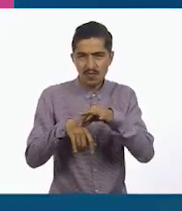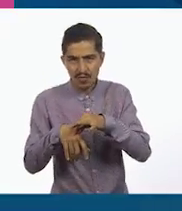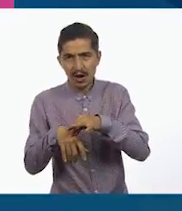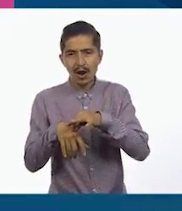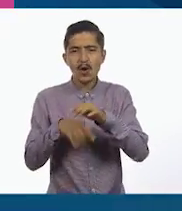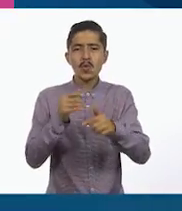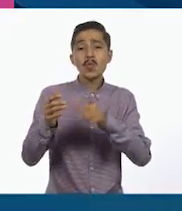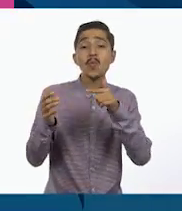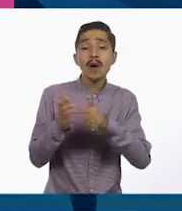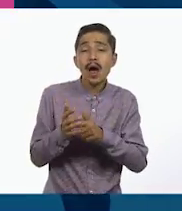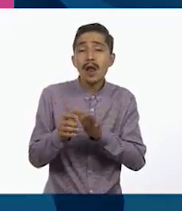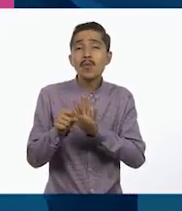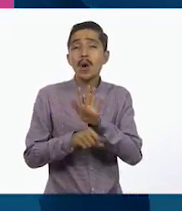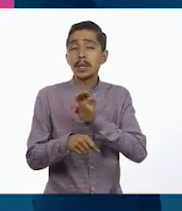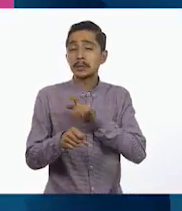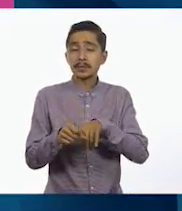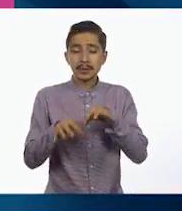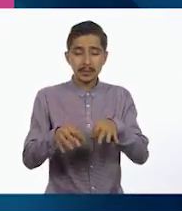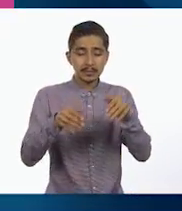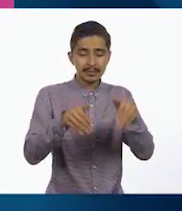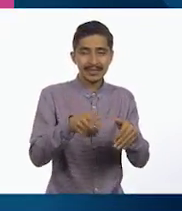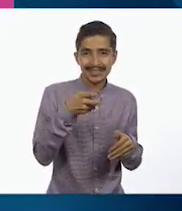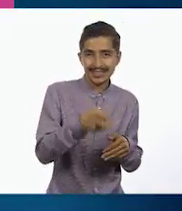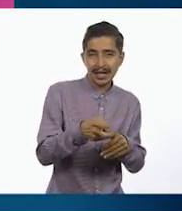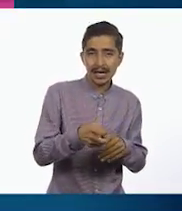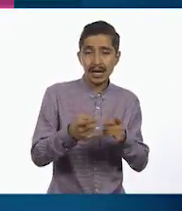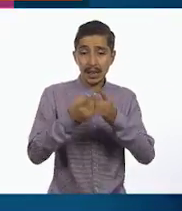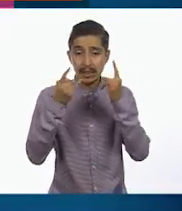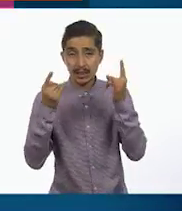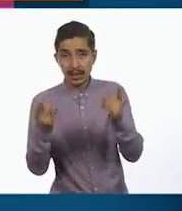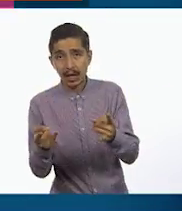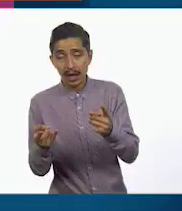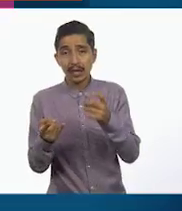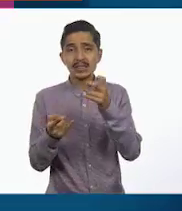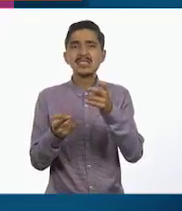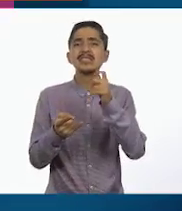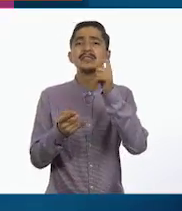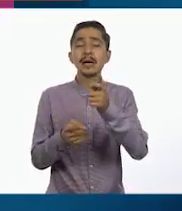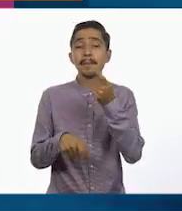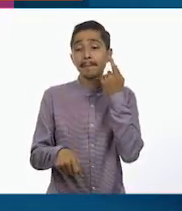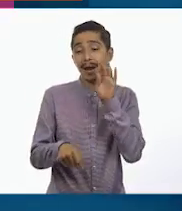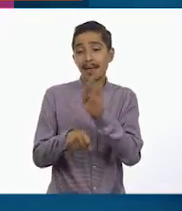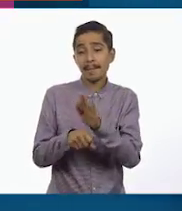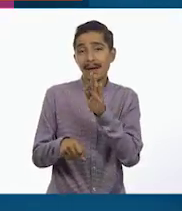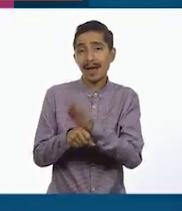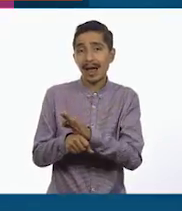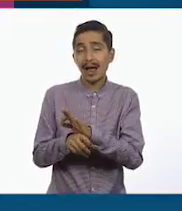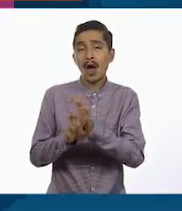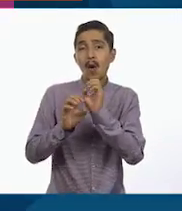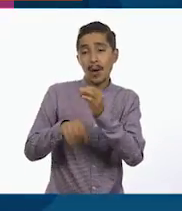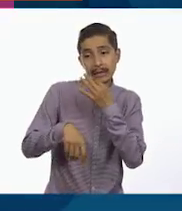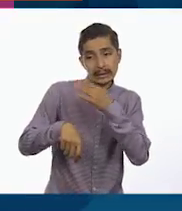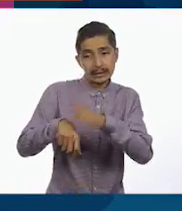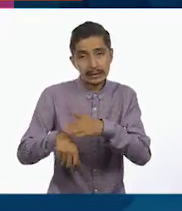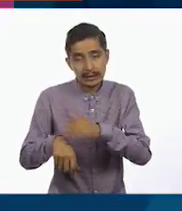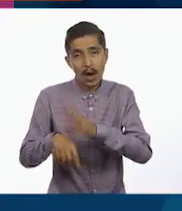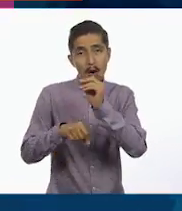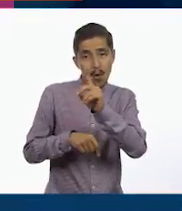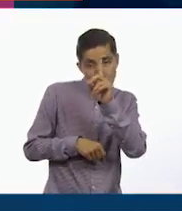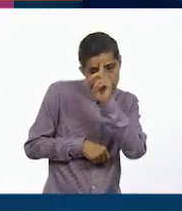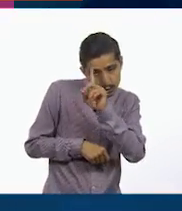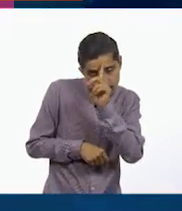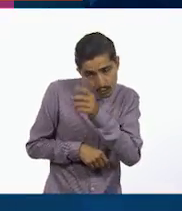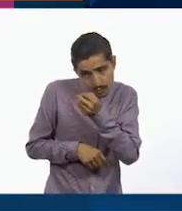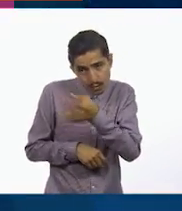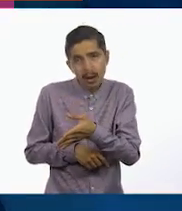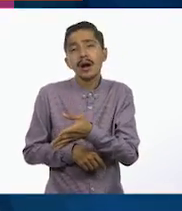en un sitio específico. La leyenda tiene la intención de prevenir o advertir o aconsejar